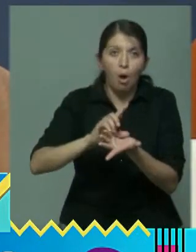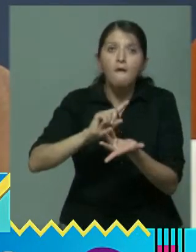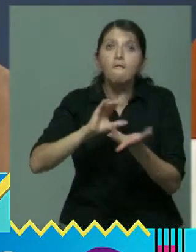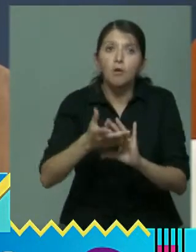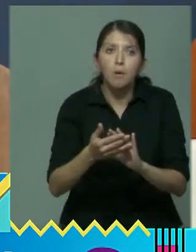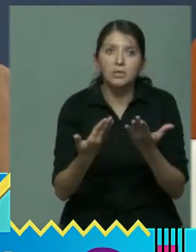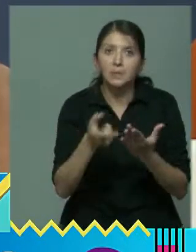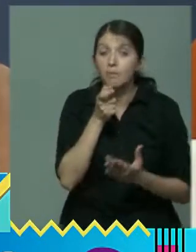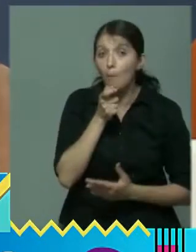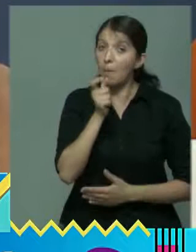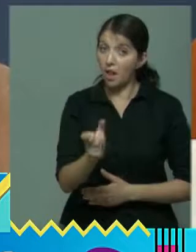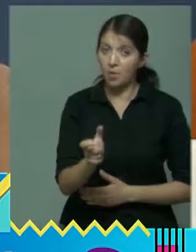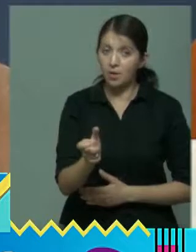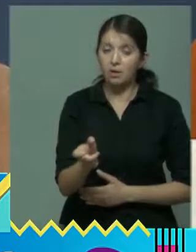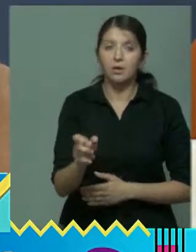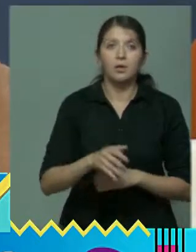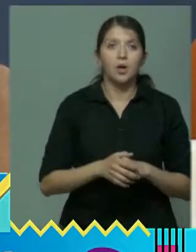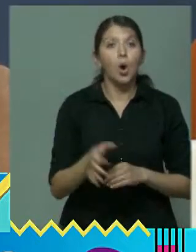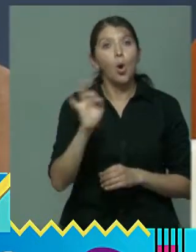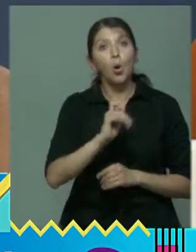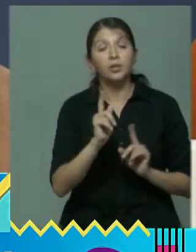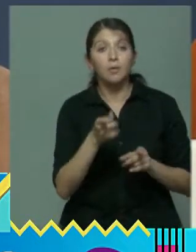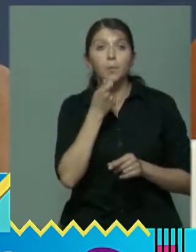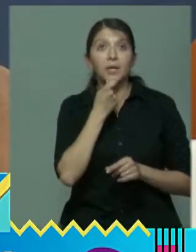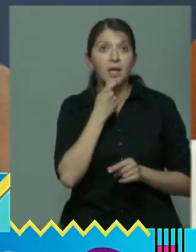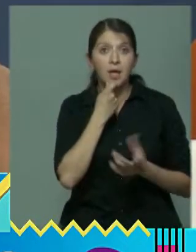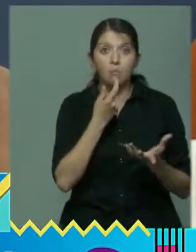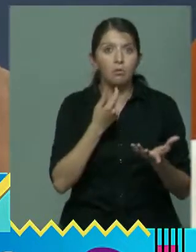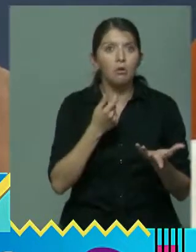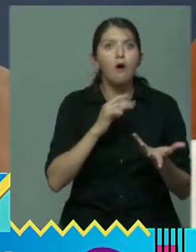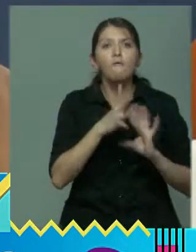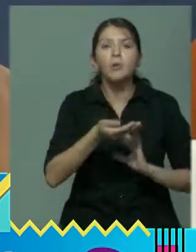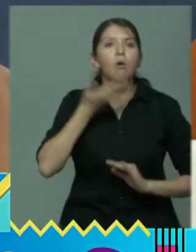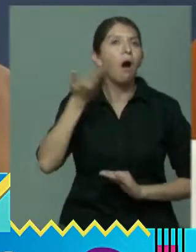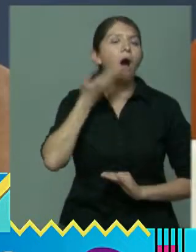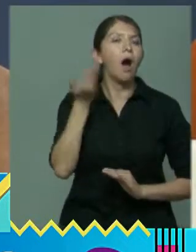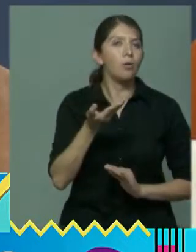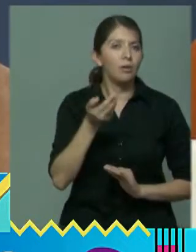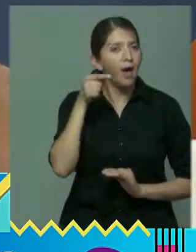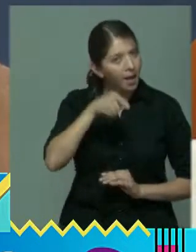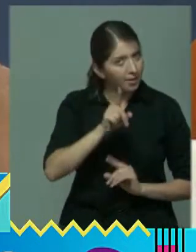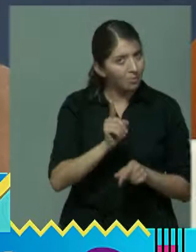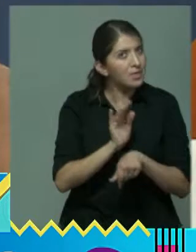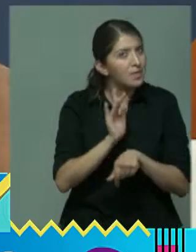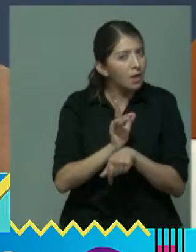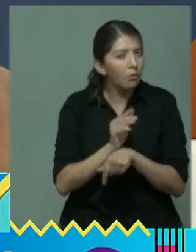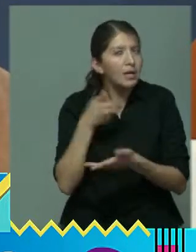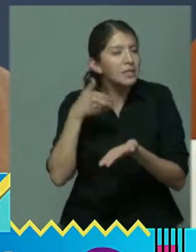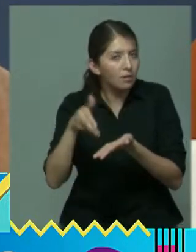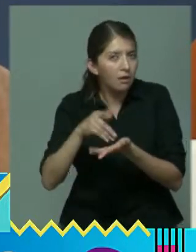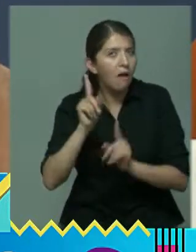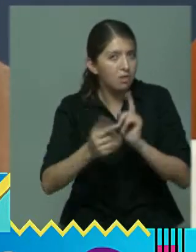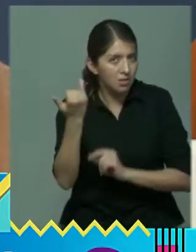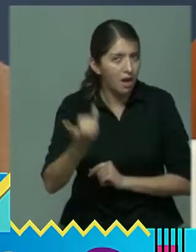trato, ¿sí? Que se le da a determinados temas, porque el lenguaje va construyendo también el pensamiento. Seguro. ¿Sí? Entonces también la responsabilidad